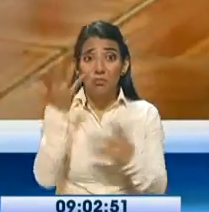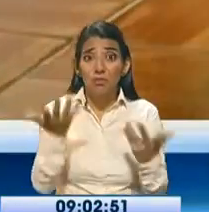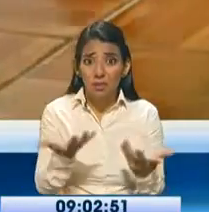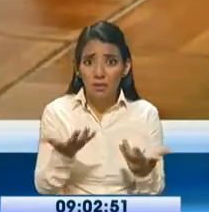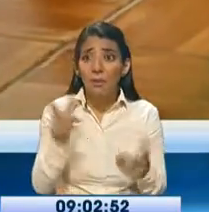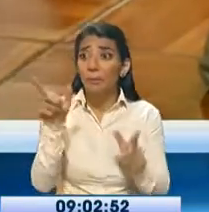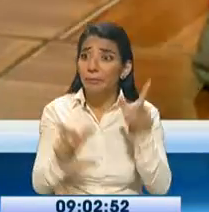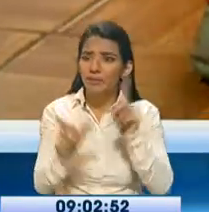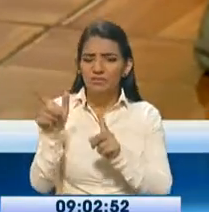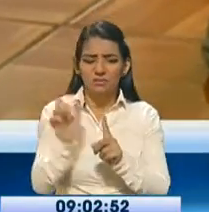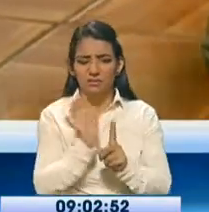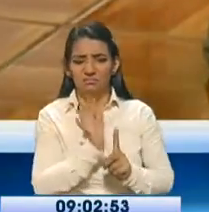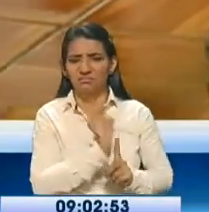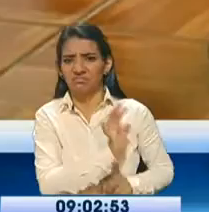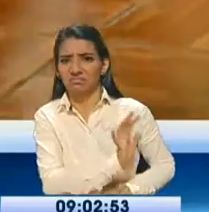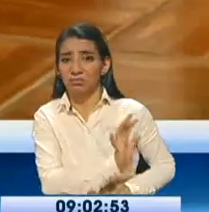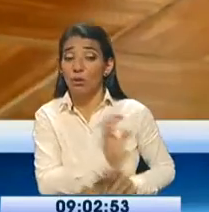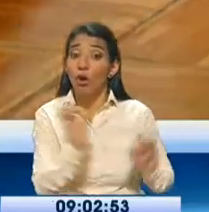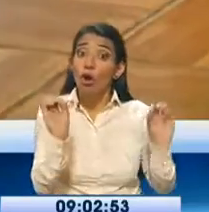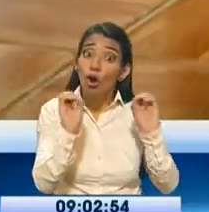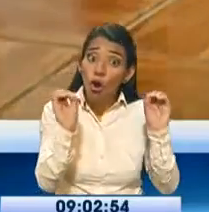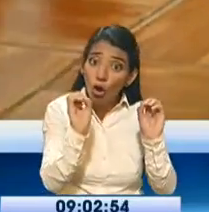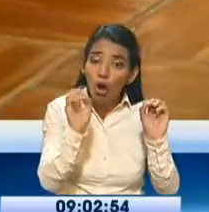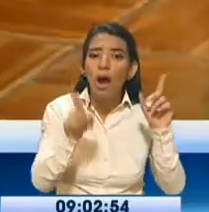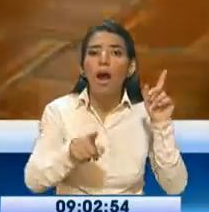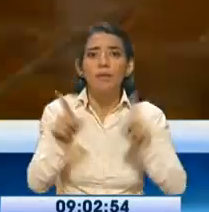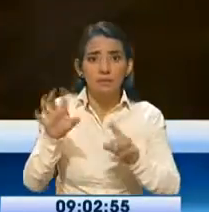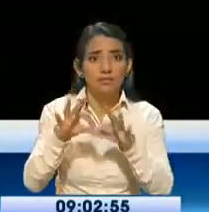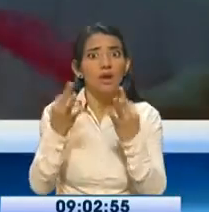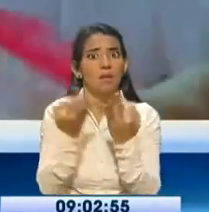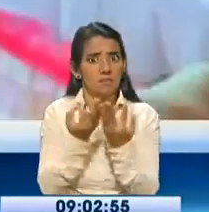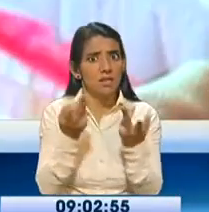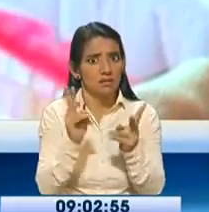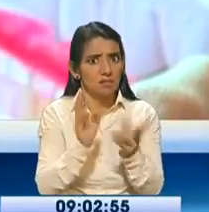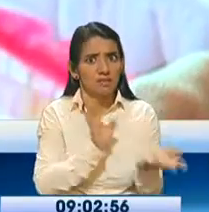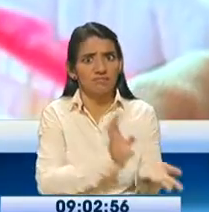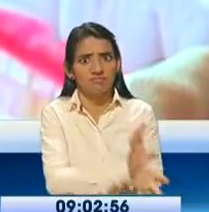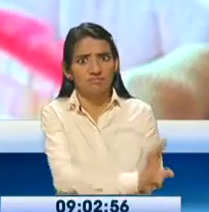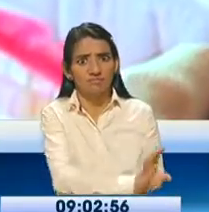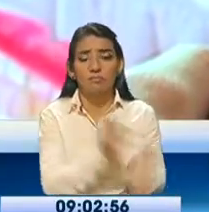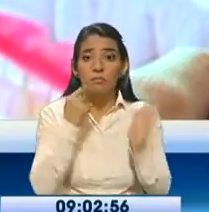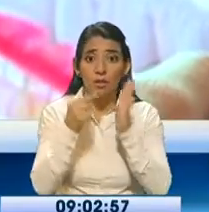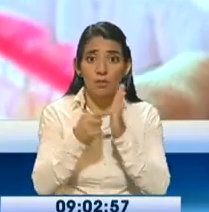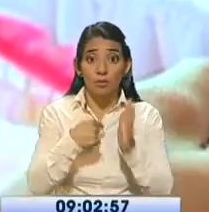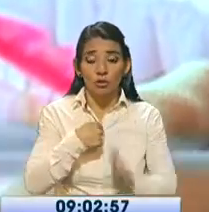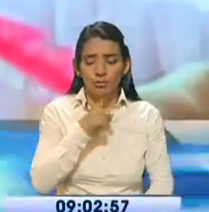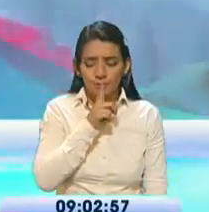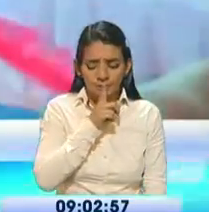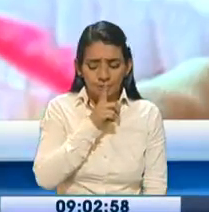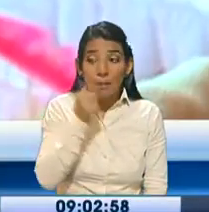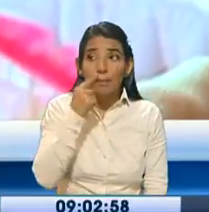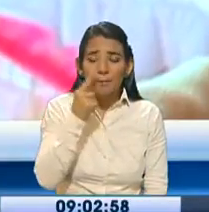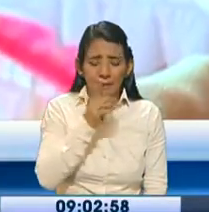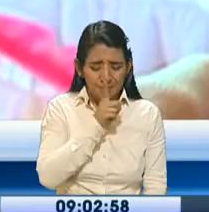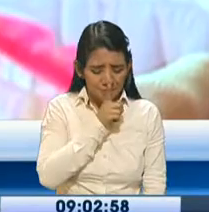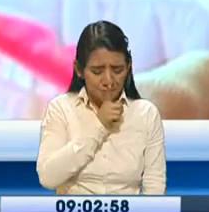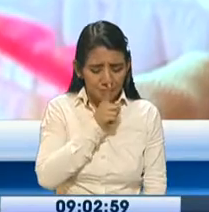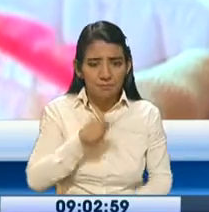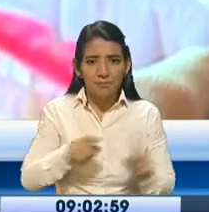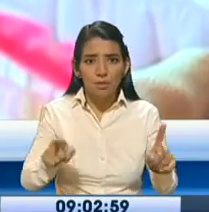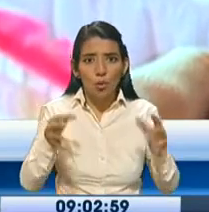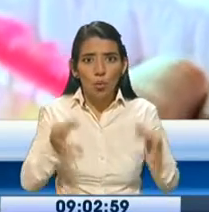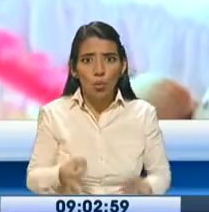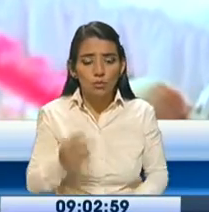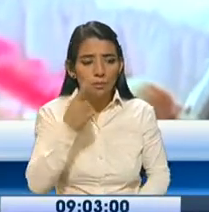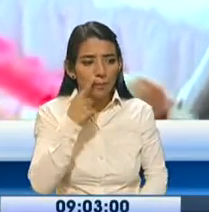al rechazo de la sociedad y en la mayoría de ocasiones a la de su familia. Al principio no le dije nada a mi papi, pero mi papi se enteró